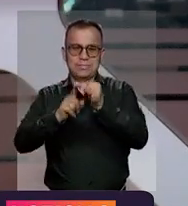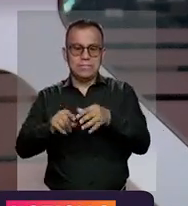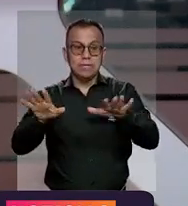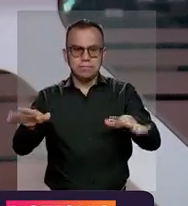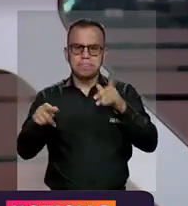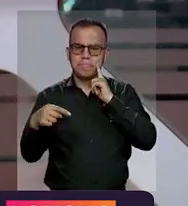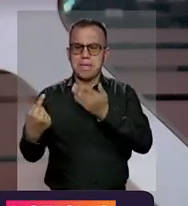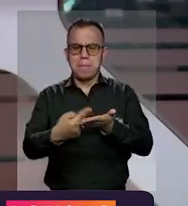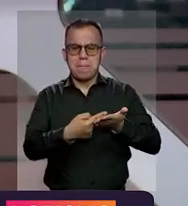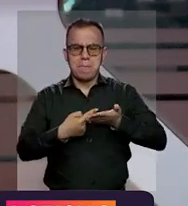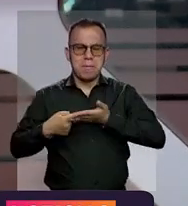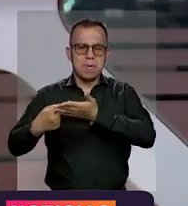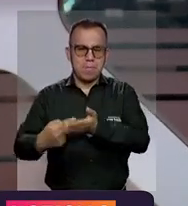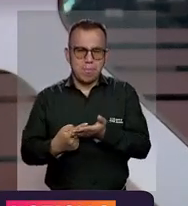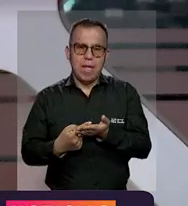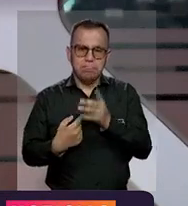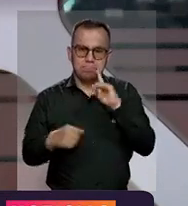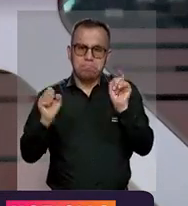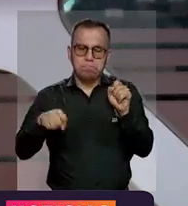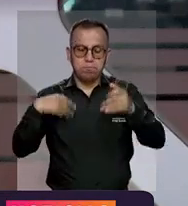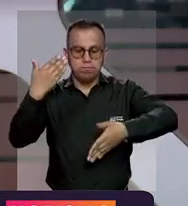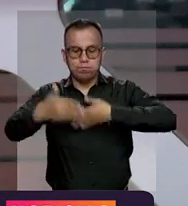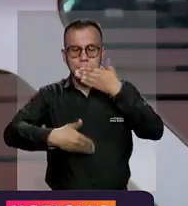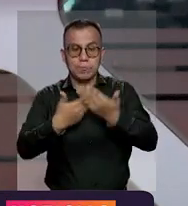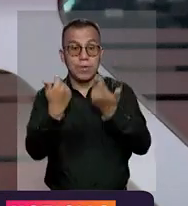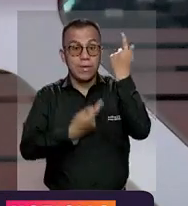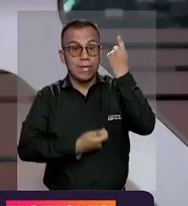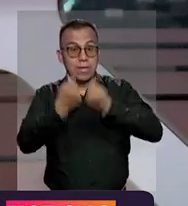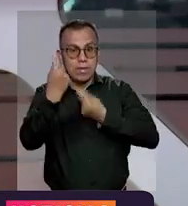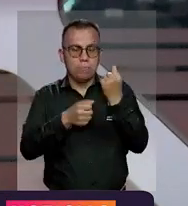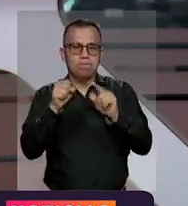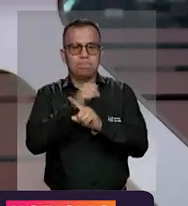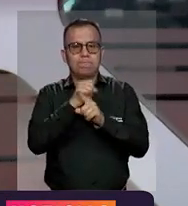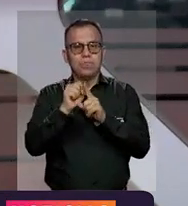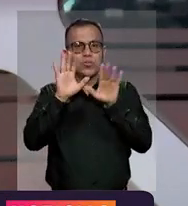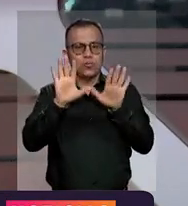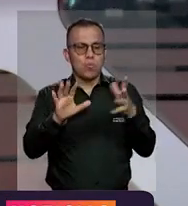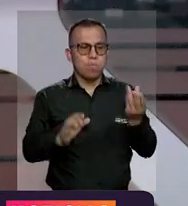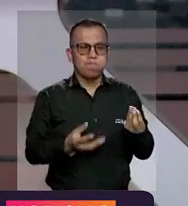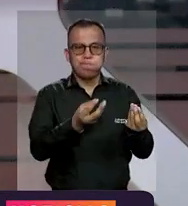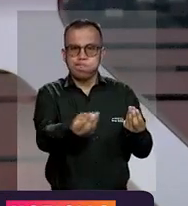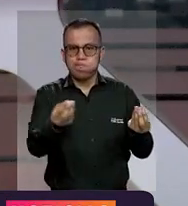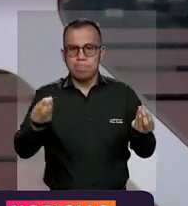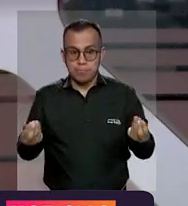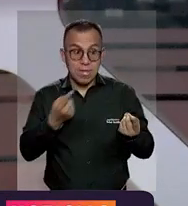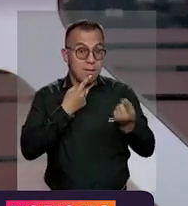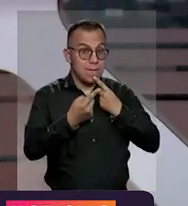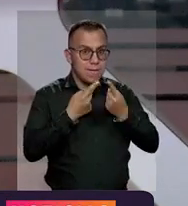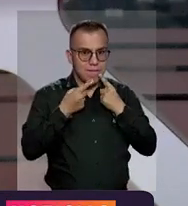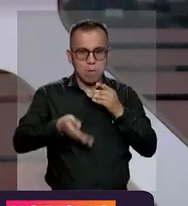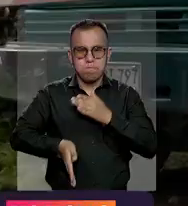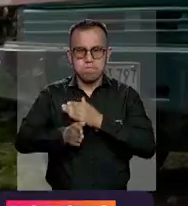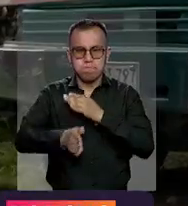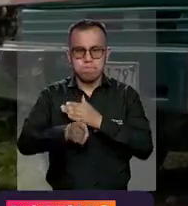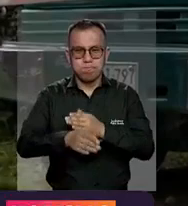se discutieron temas que permitirán el desarrollo económico y social de los gremios. Estos diálogos